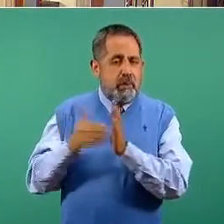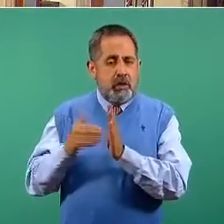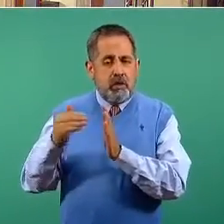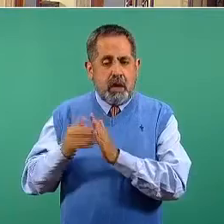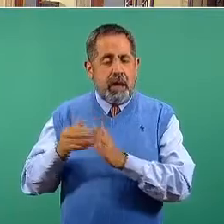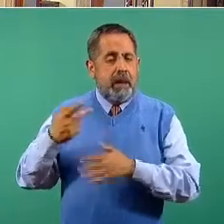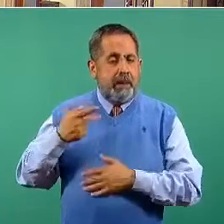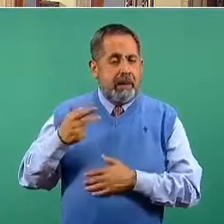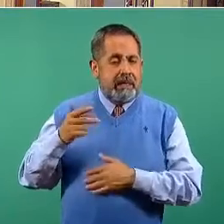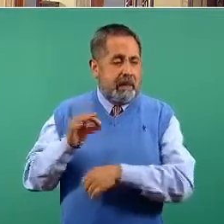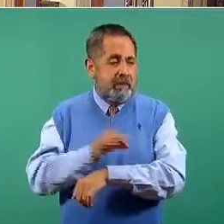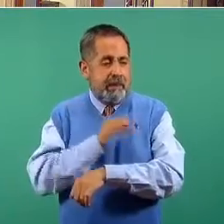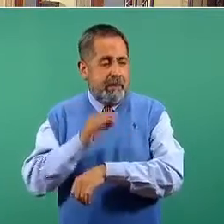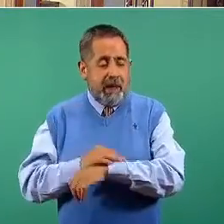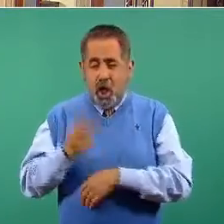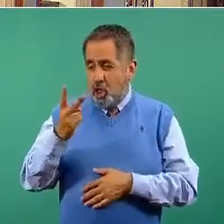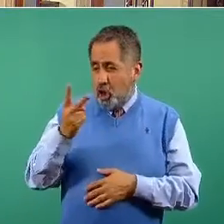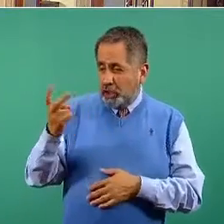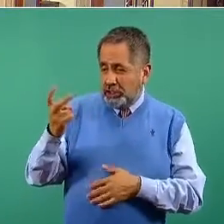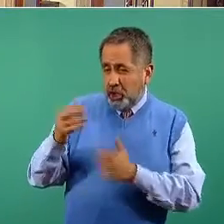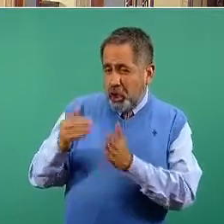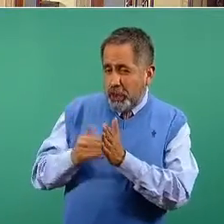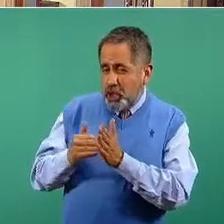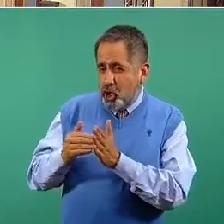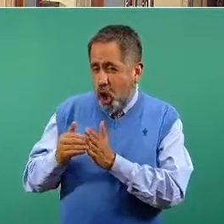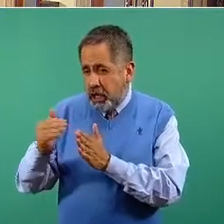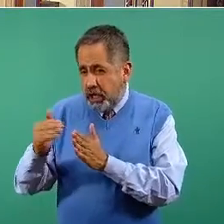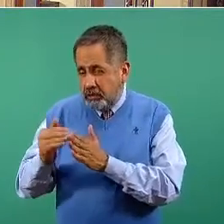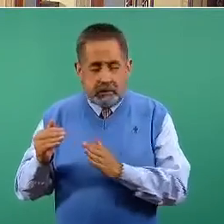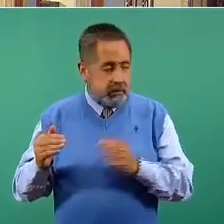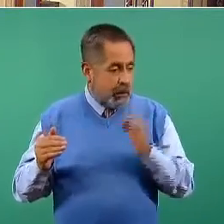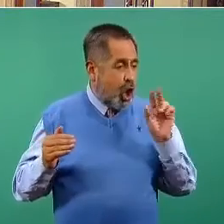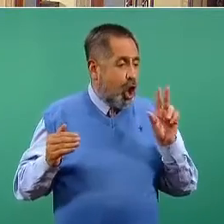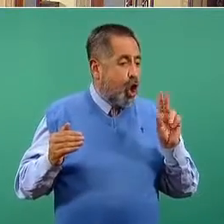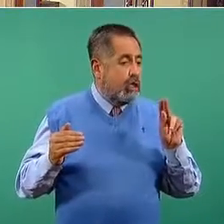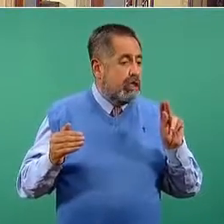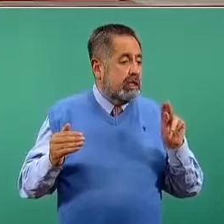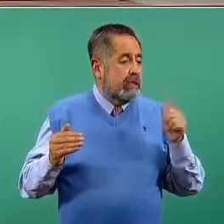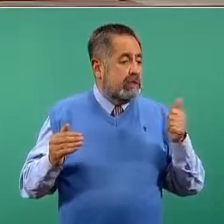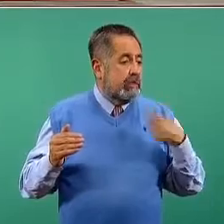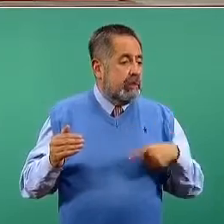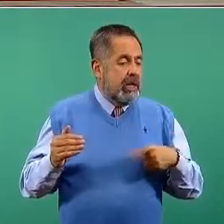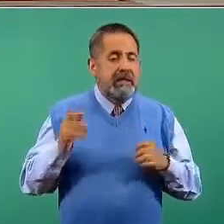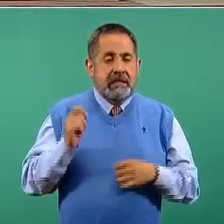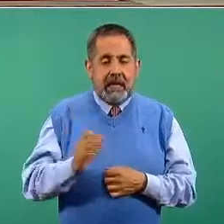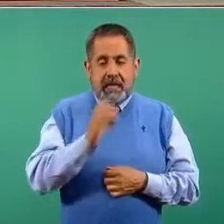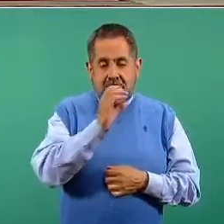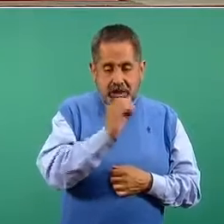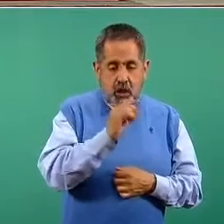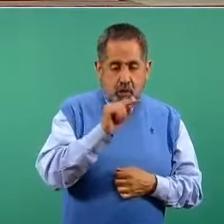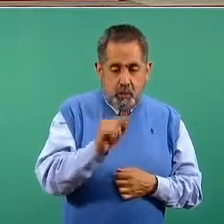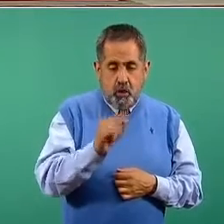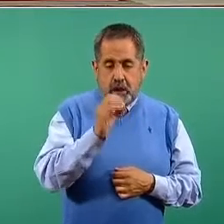millones de dosis aplicadas de vacuna AstraZeneca. Esto quiere decir el